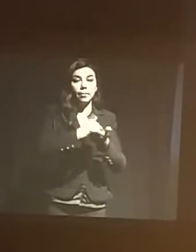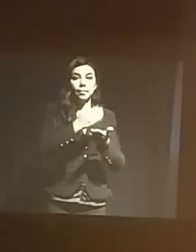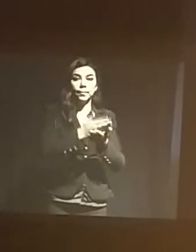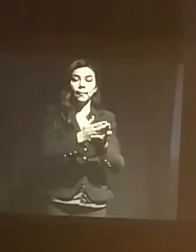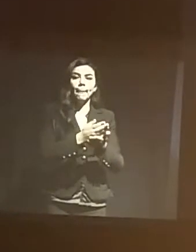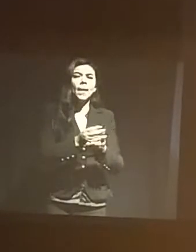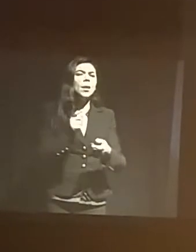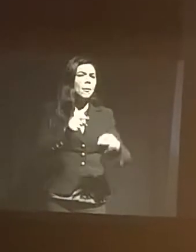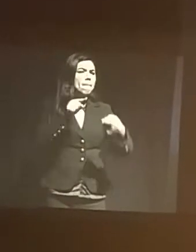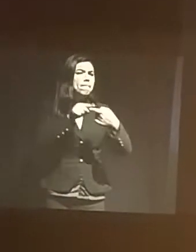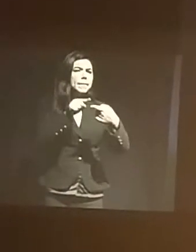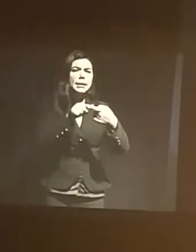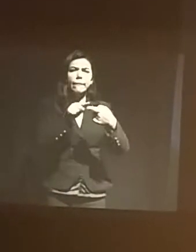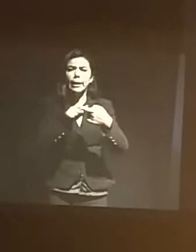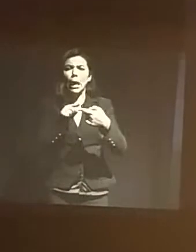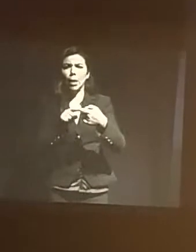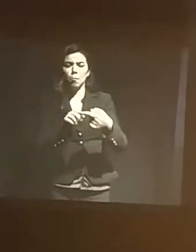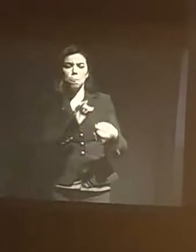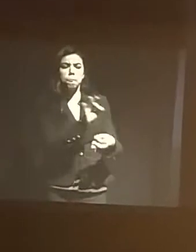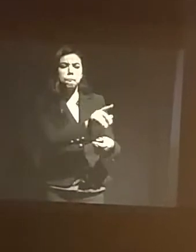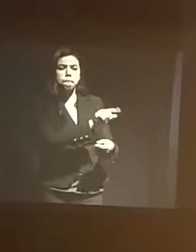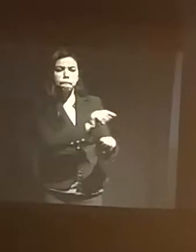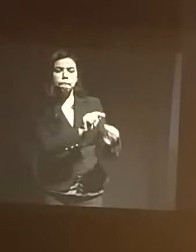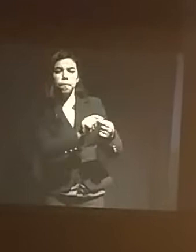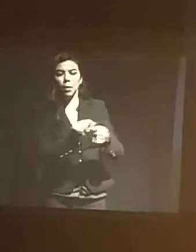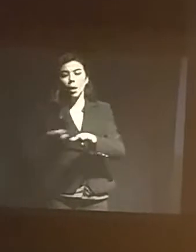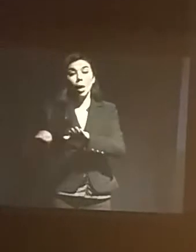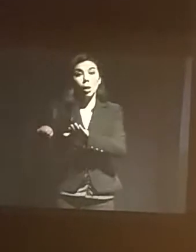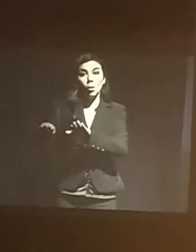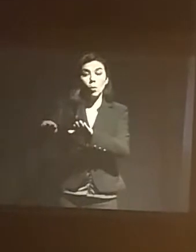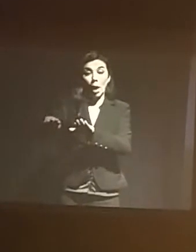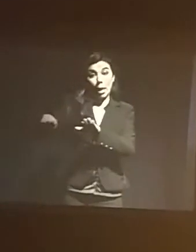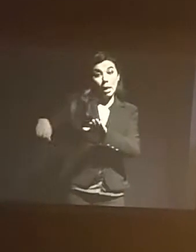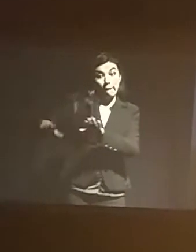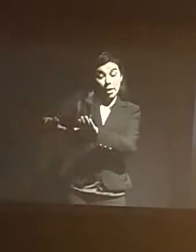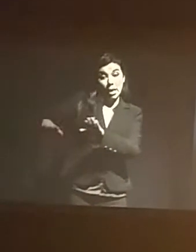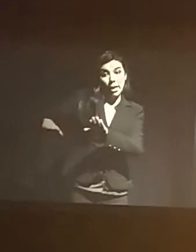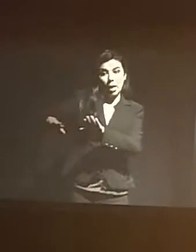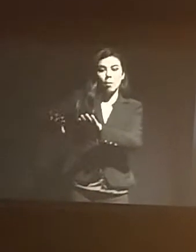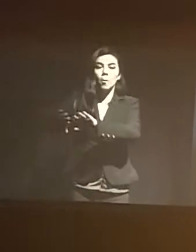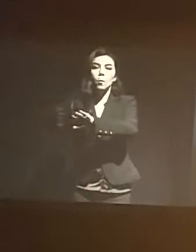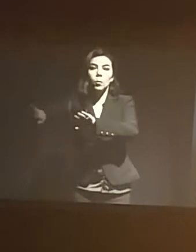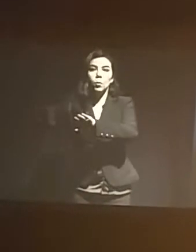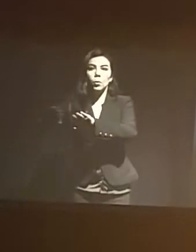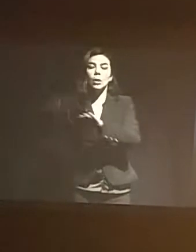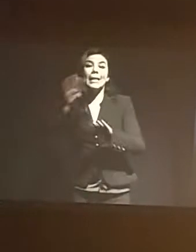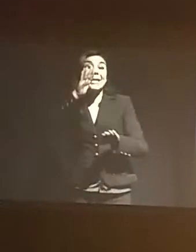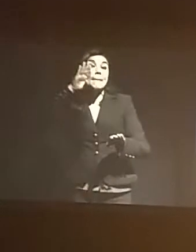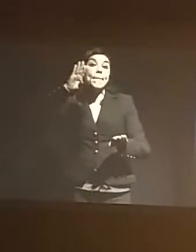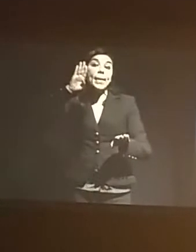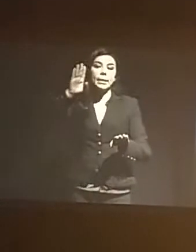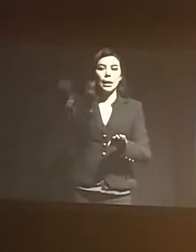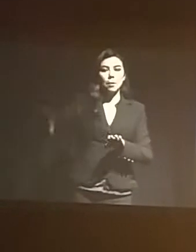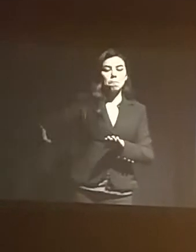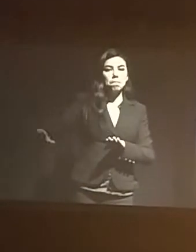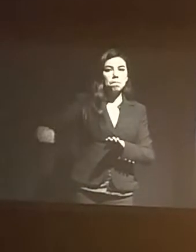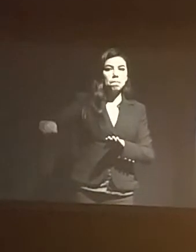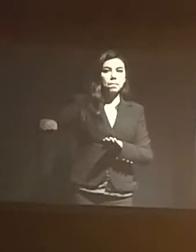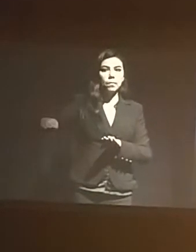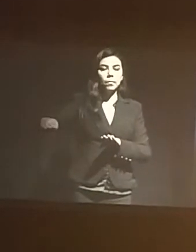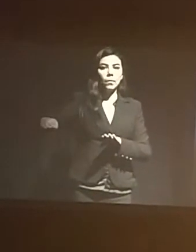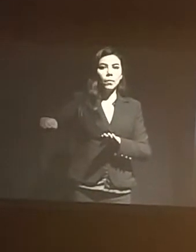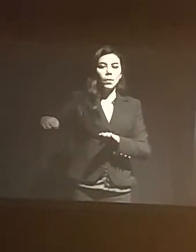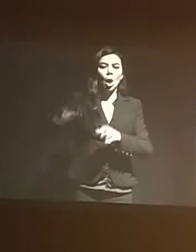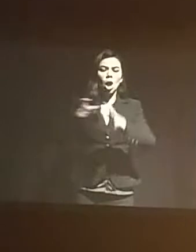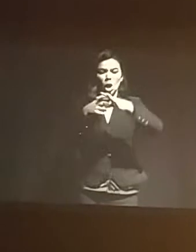intervenciones específicas. Lo plantea veredas despejadas, pero no sabemos despejadas de qué, de los